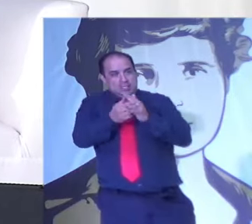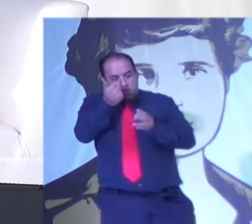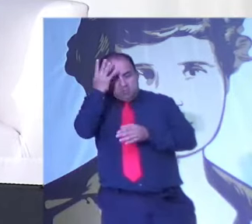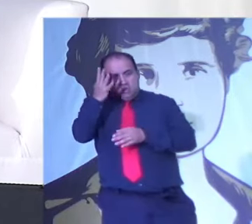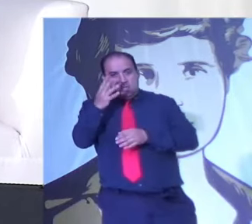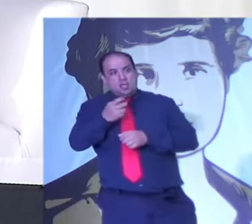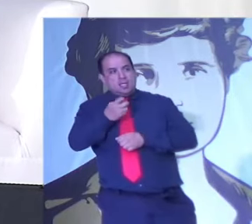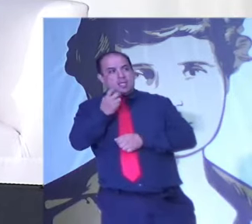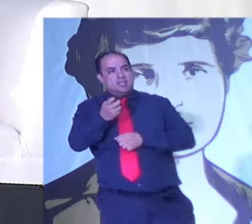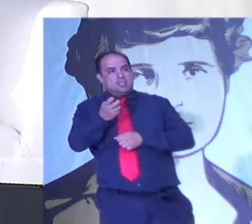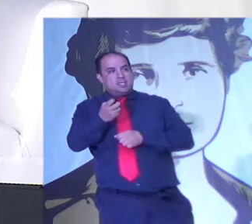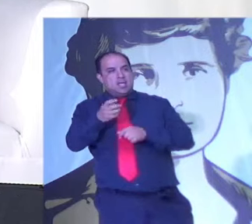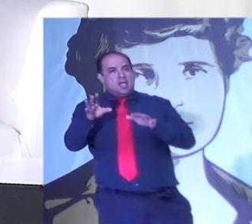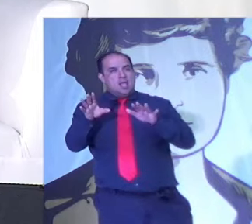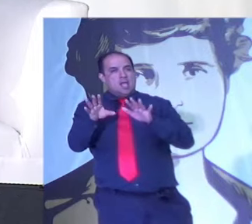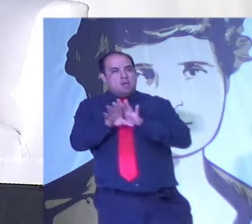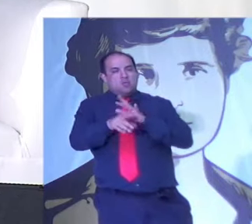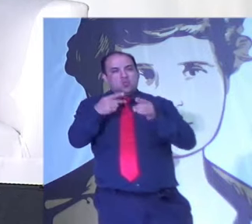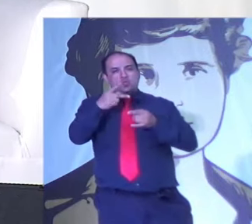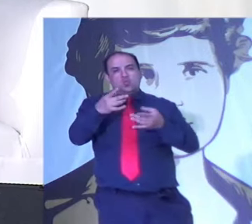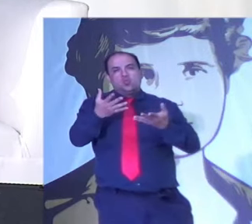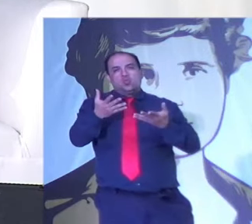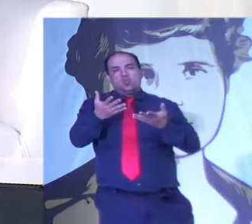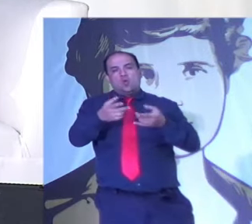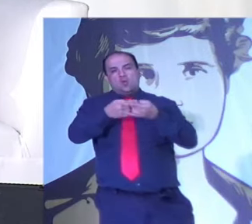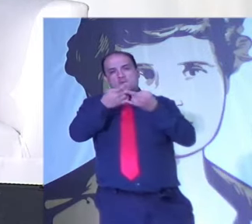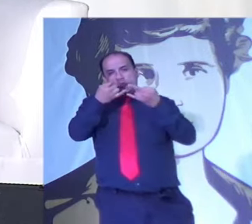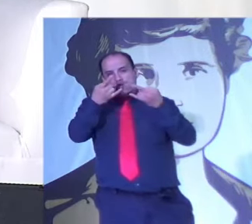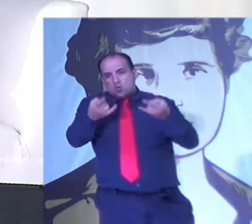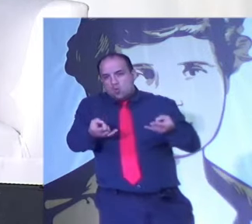en tu estilo, en tu narrativa, en tu manera de contar,